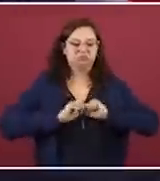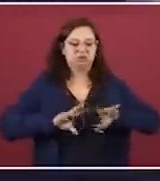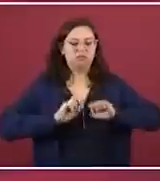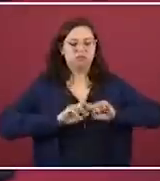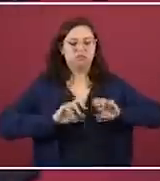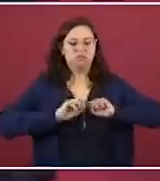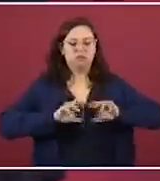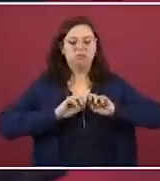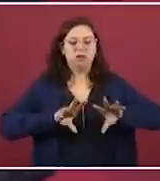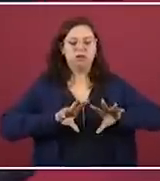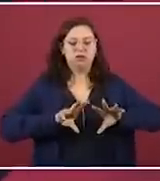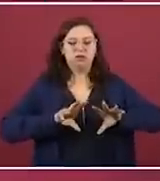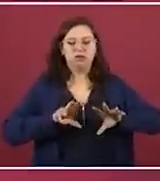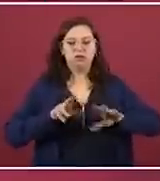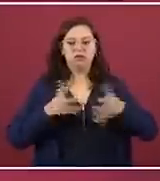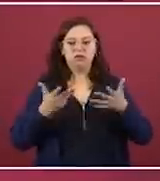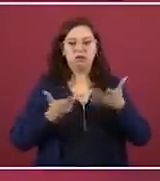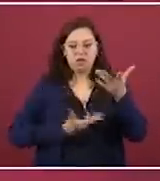a Carreño,